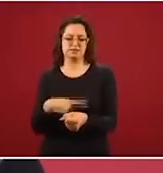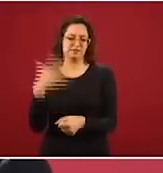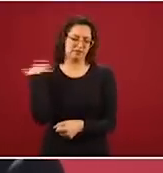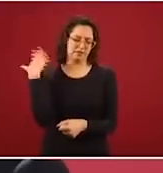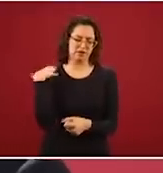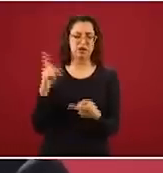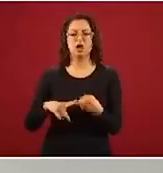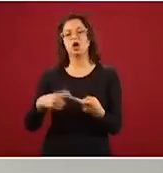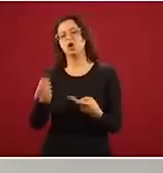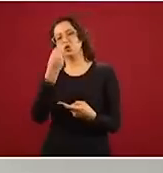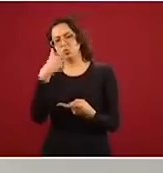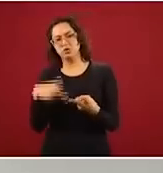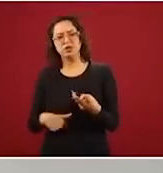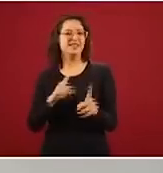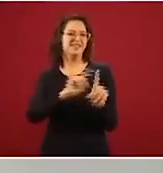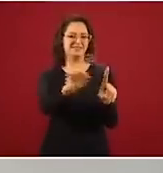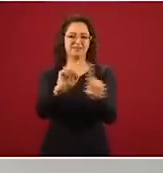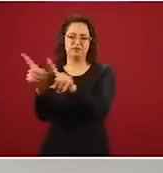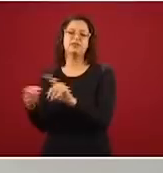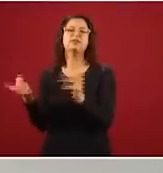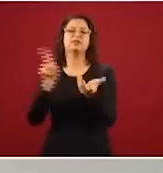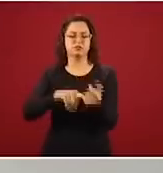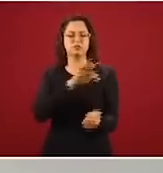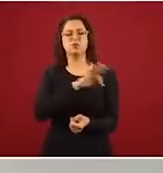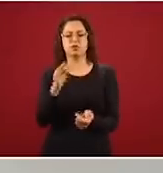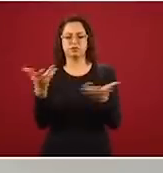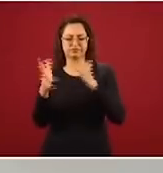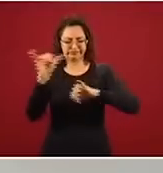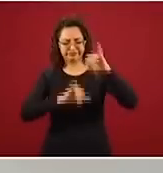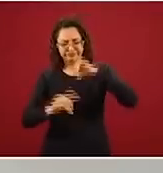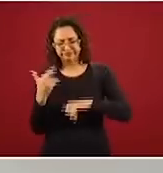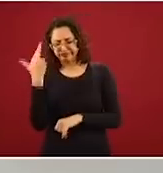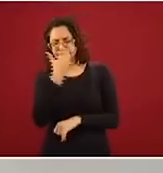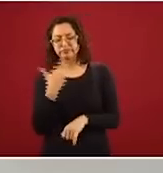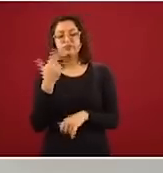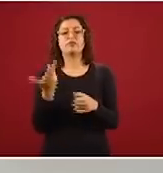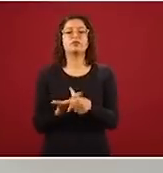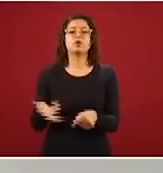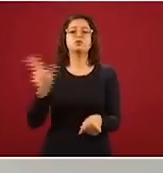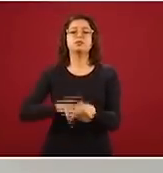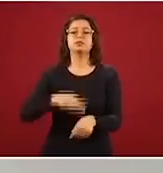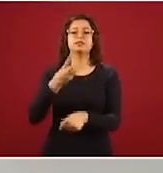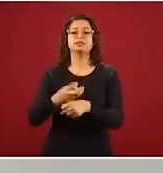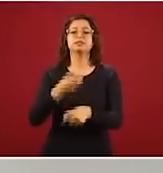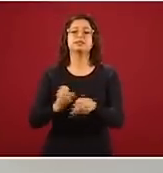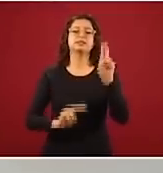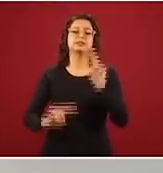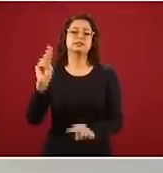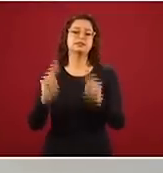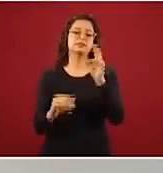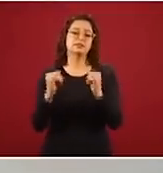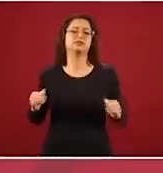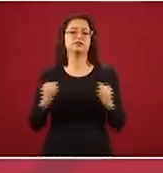Nutrición y otros van a tener esta capacidad. Los hospitales de tercer nivel de las instituciones de seguridad